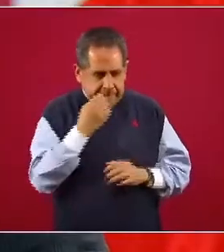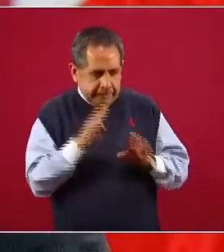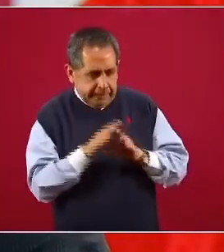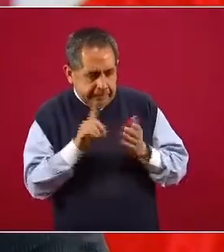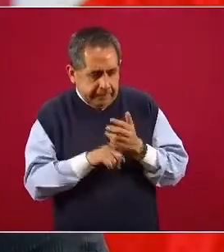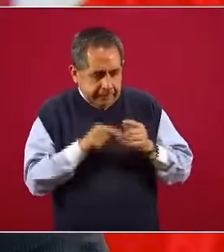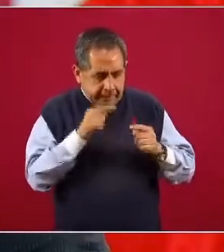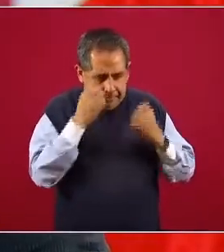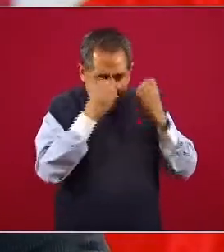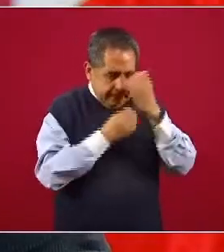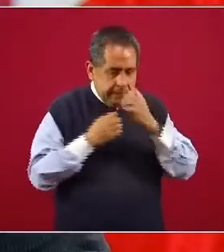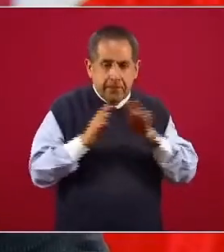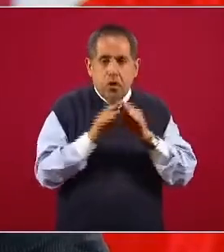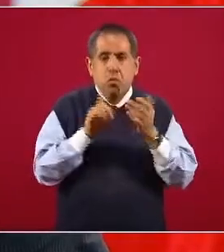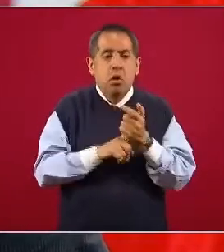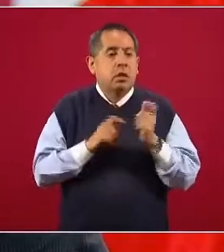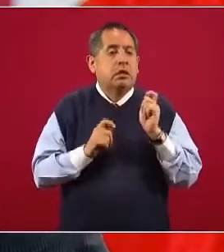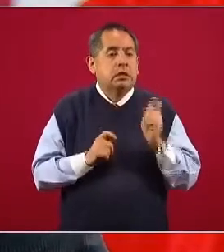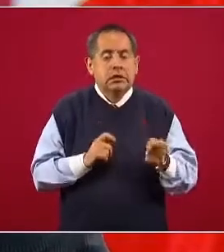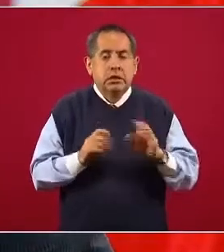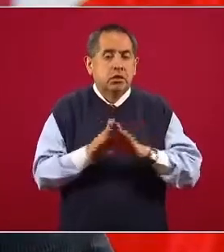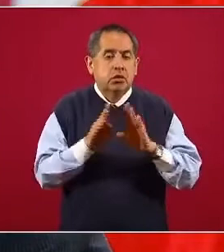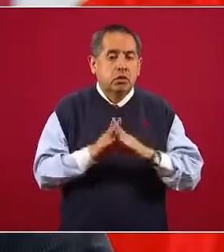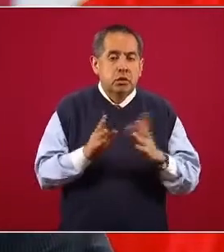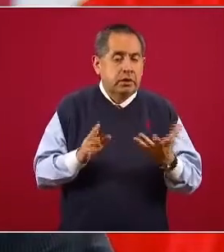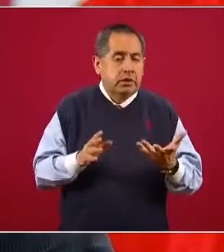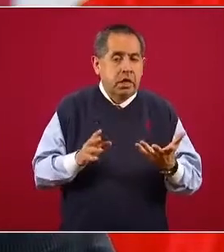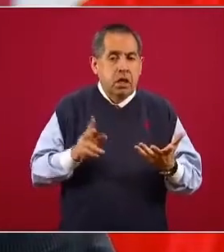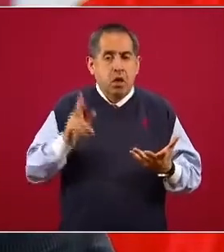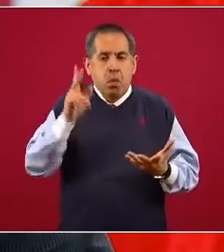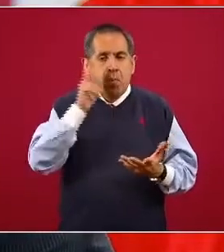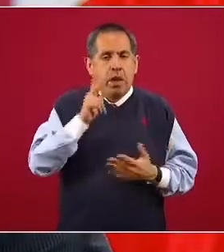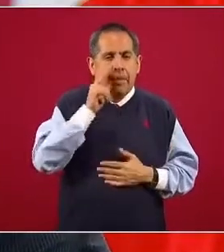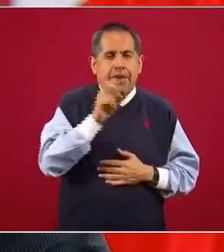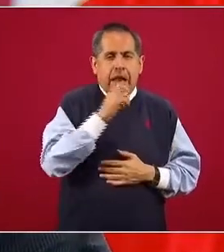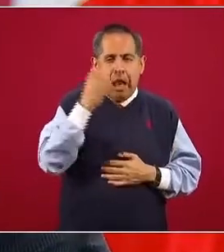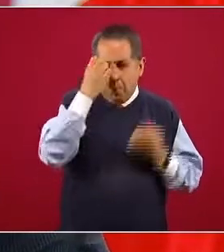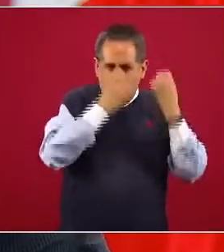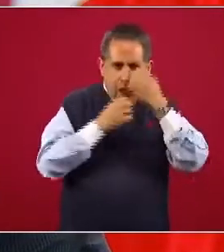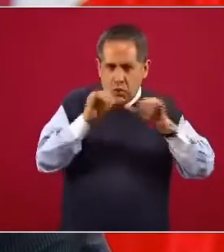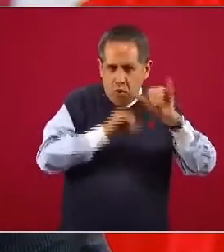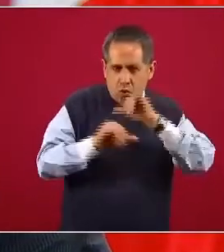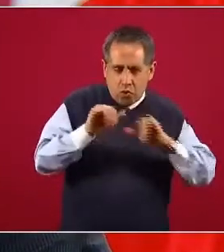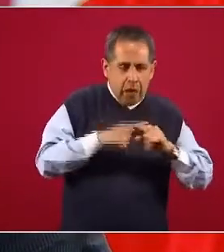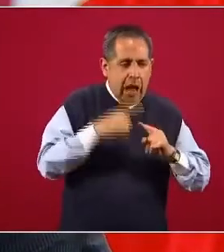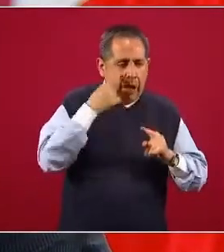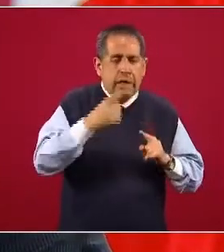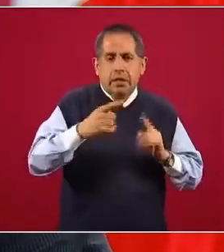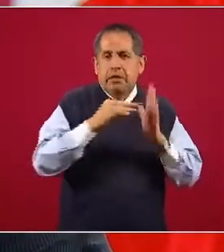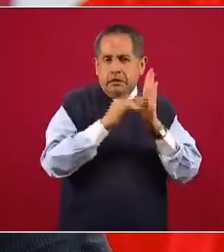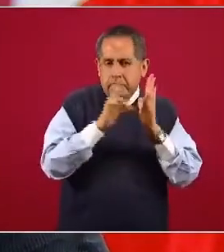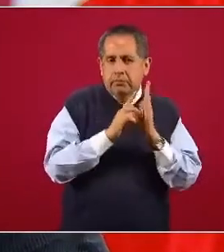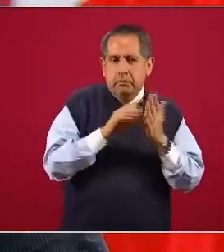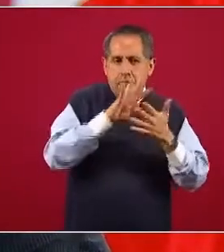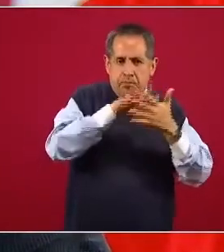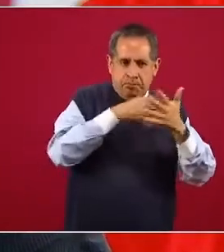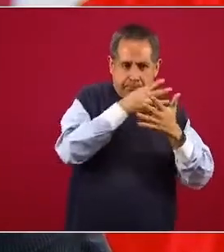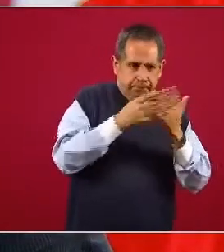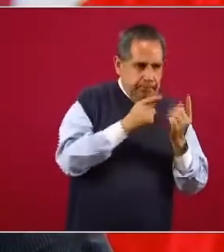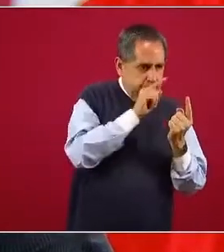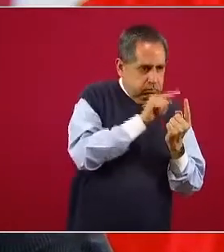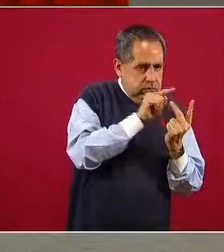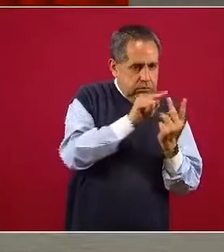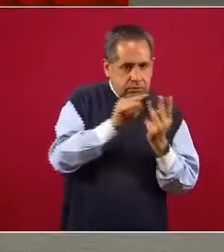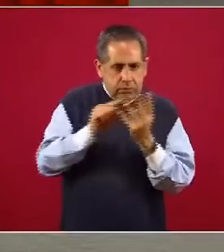un momento se inició primero con la evaluación comparativa de las pruebas de laboratorios, es decir, ver que la metodología, el tipo